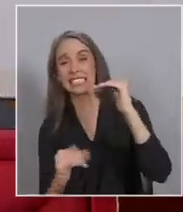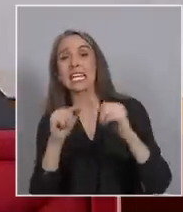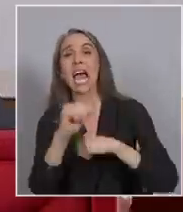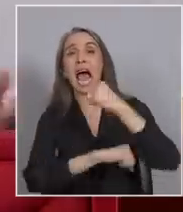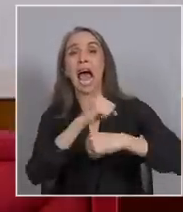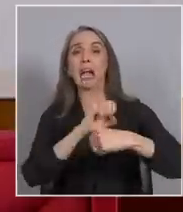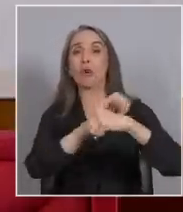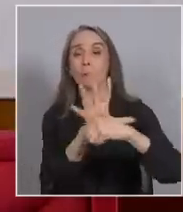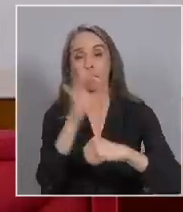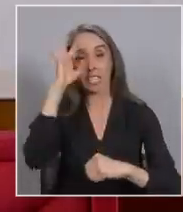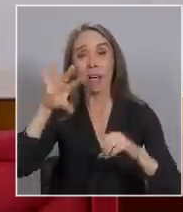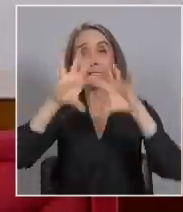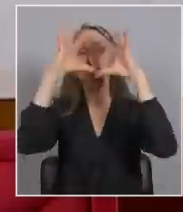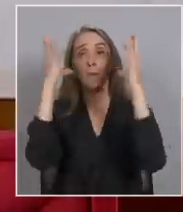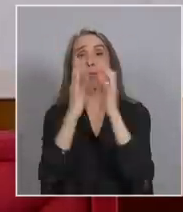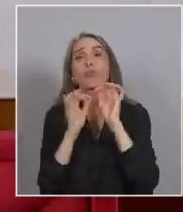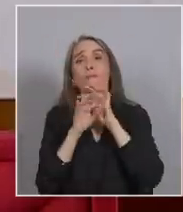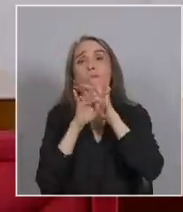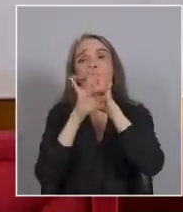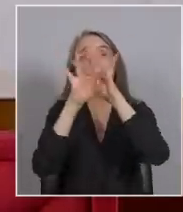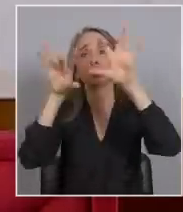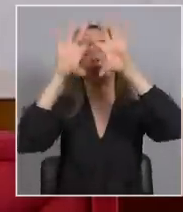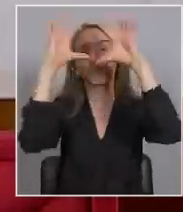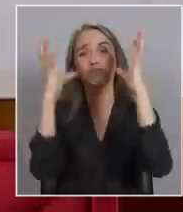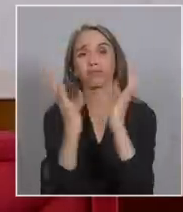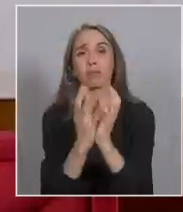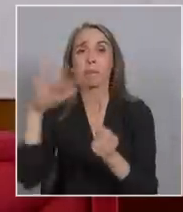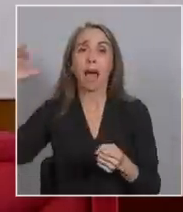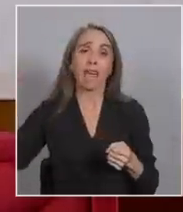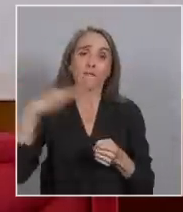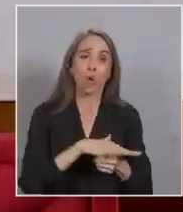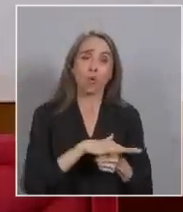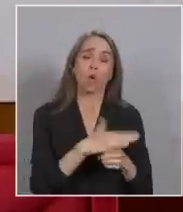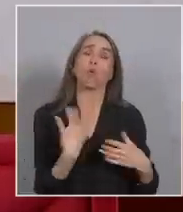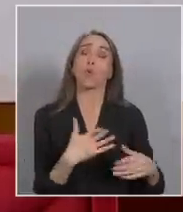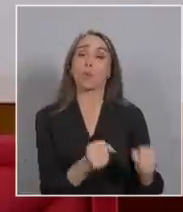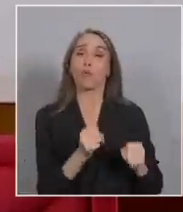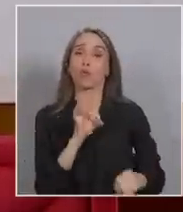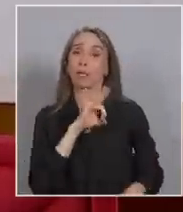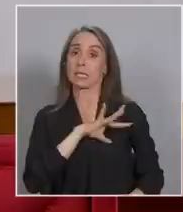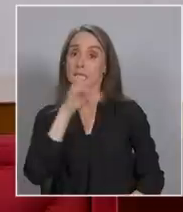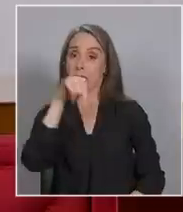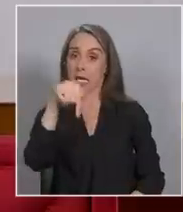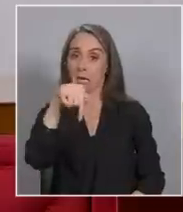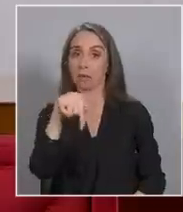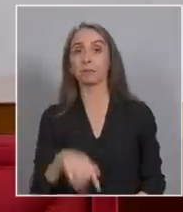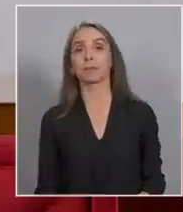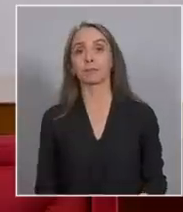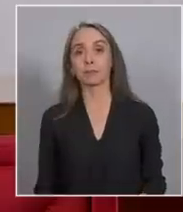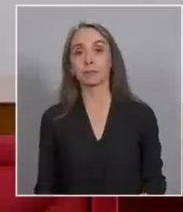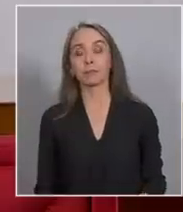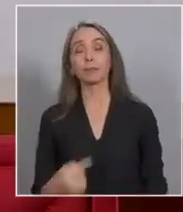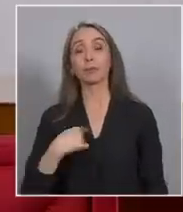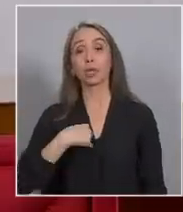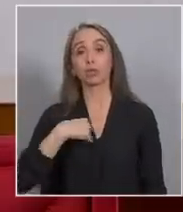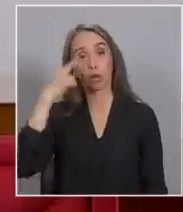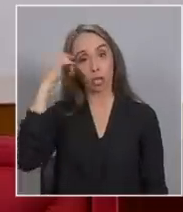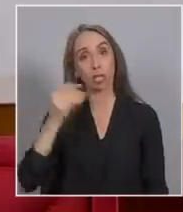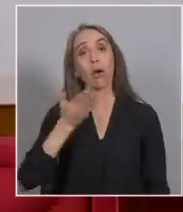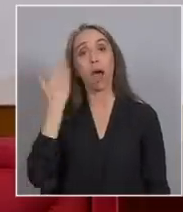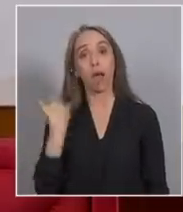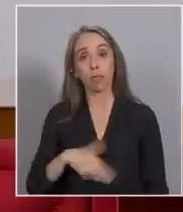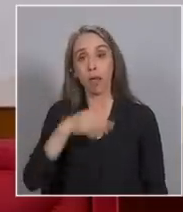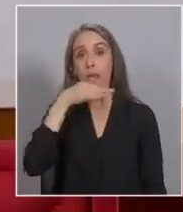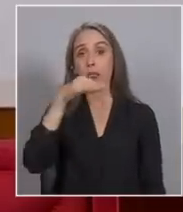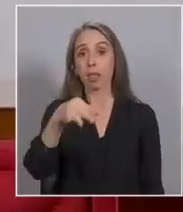fue un fenómeno global, pero que pegó particularmente fuerte en Chile. Y en donde creo, y lo he dicho